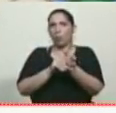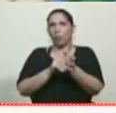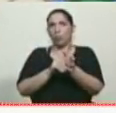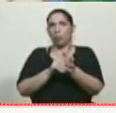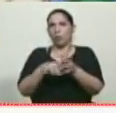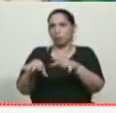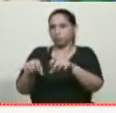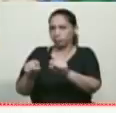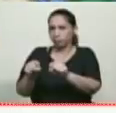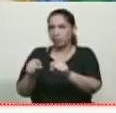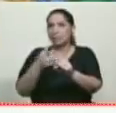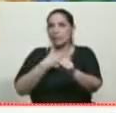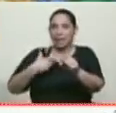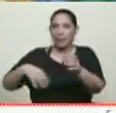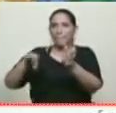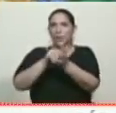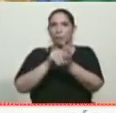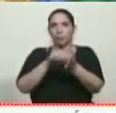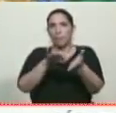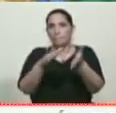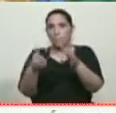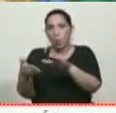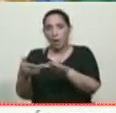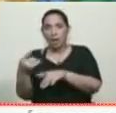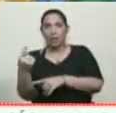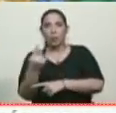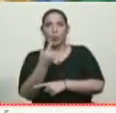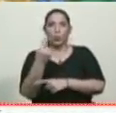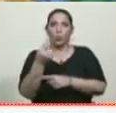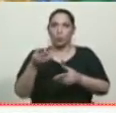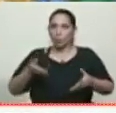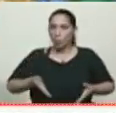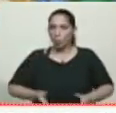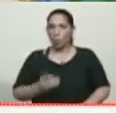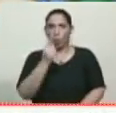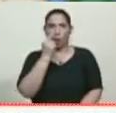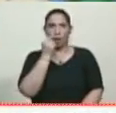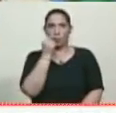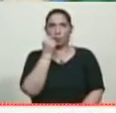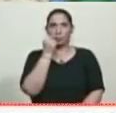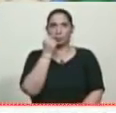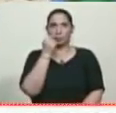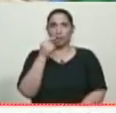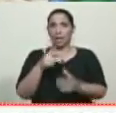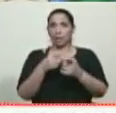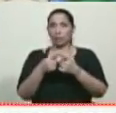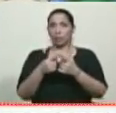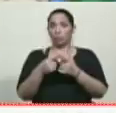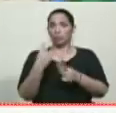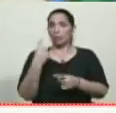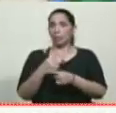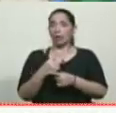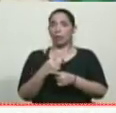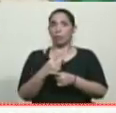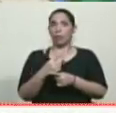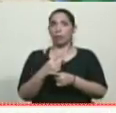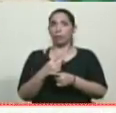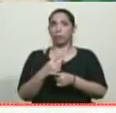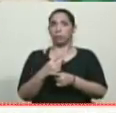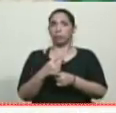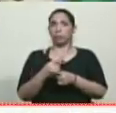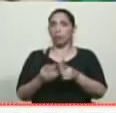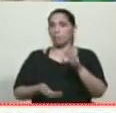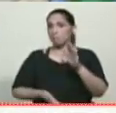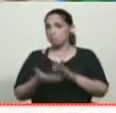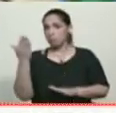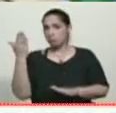y en esa intentona muere su único, su hijo Wat, y entonces tiene que retirarse a Inglaterra después